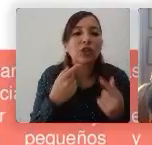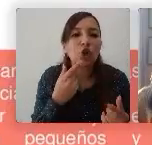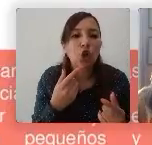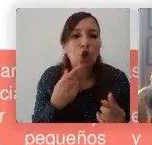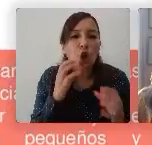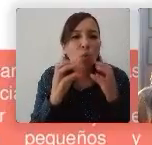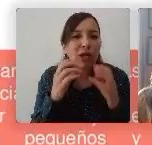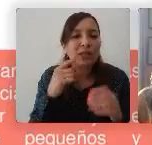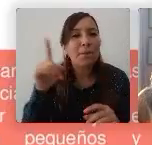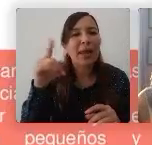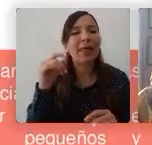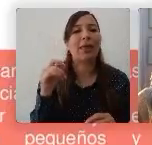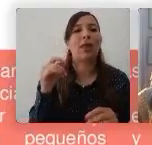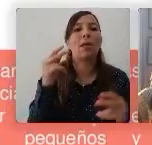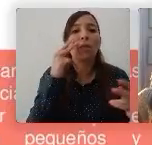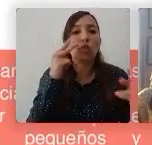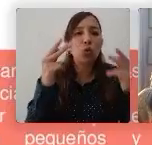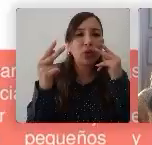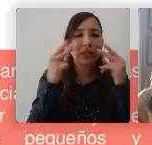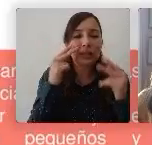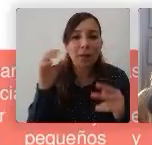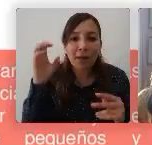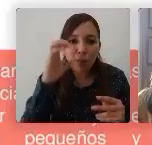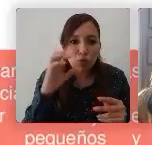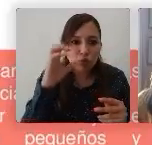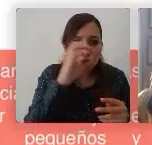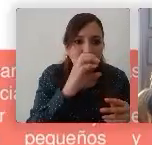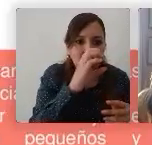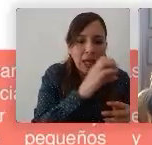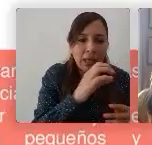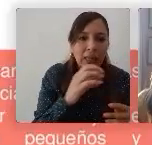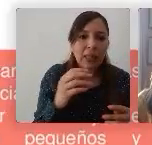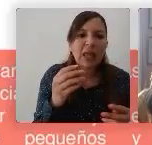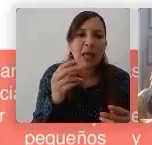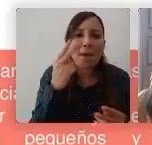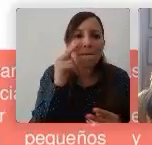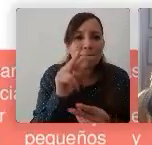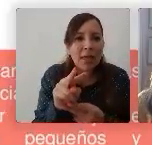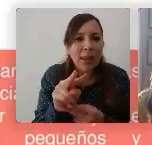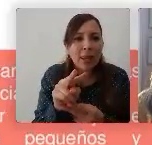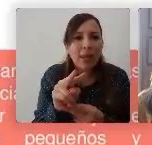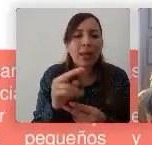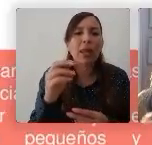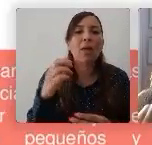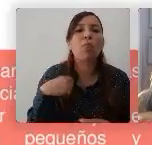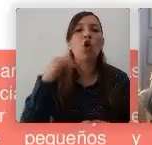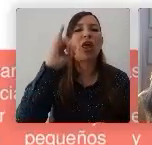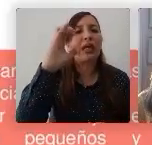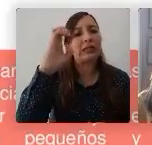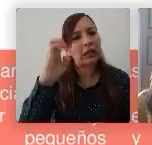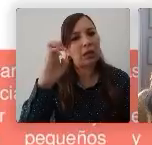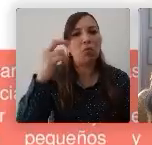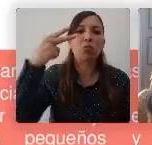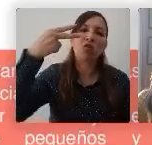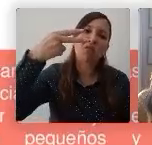turista va a buscar información por ejemplo en redes sociales y vas te va a consultar y va a esperar una respuesta